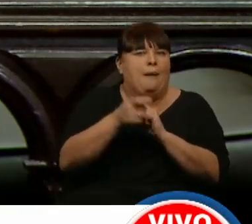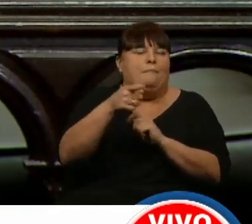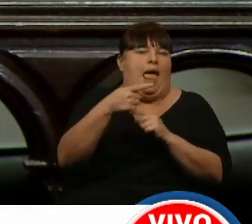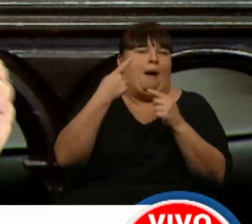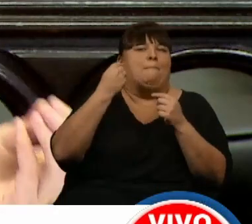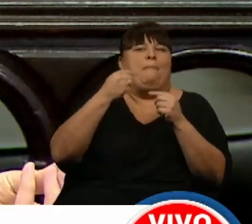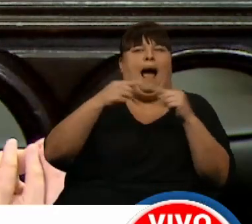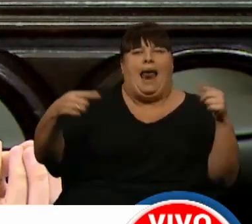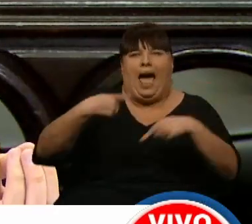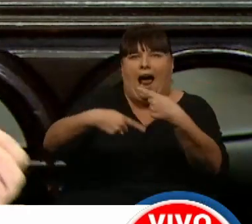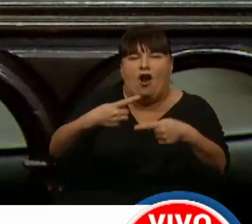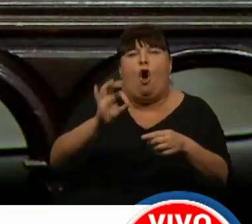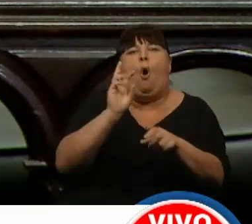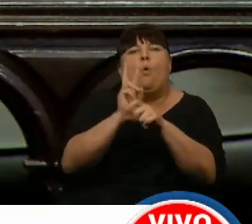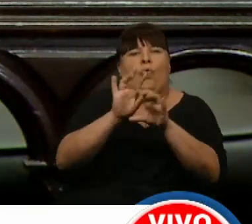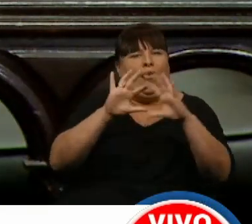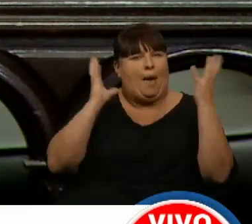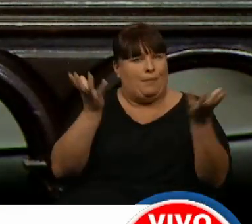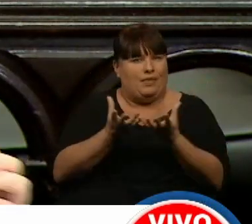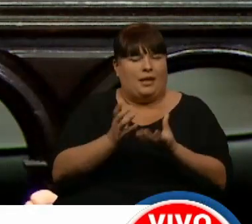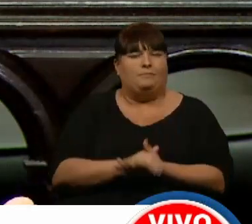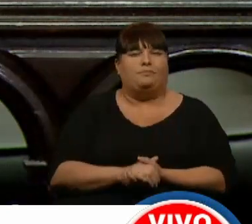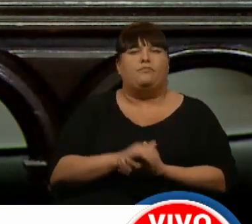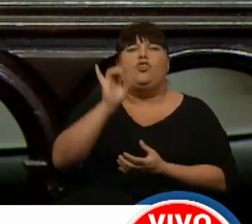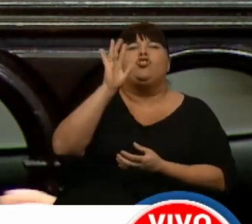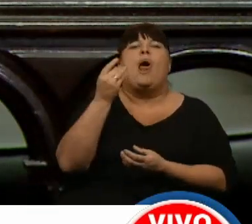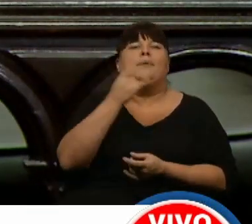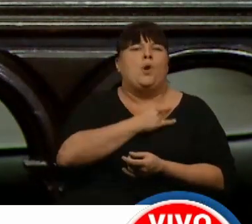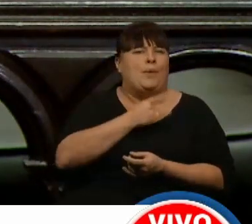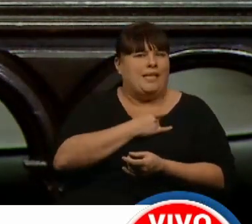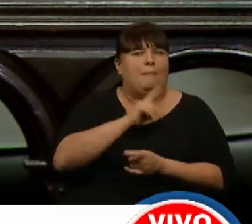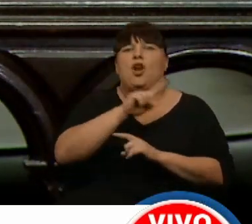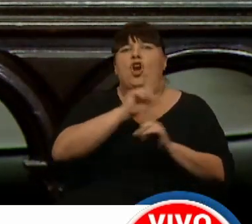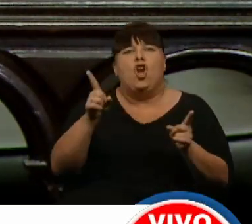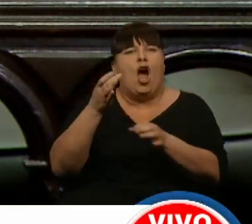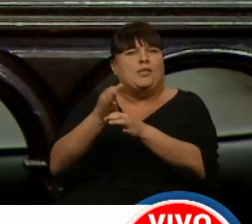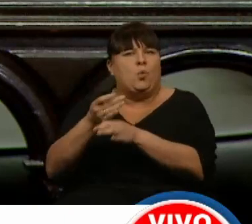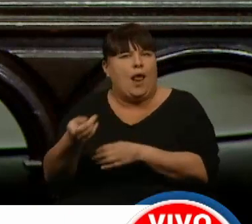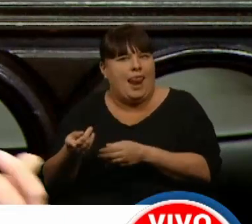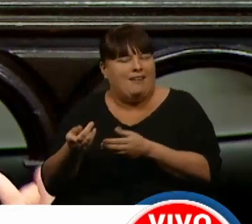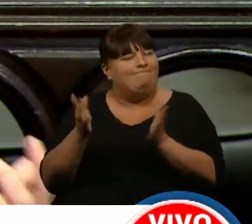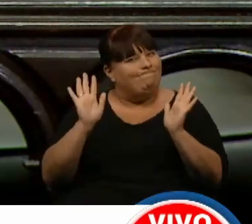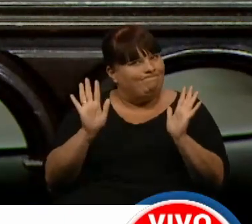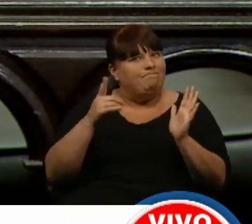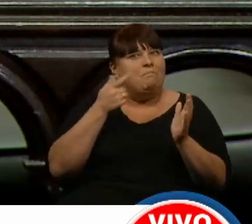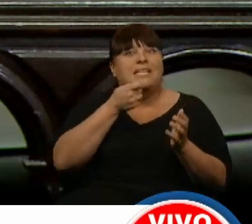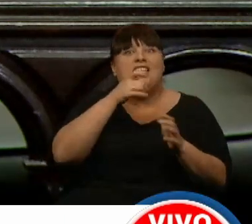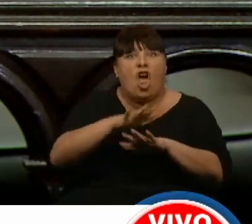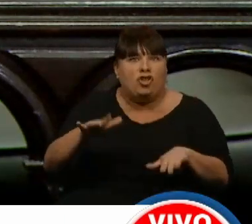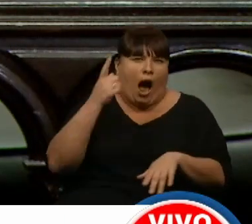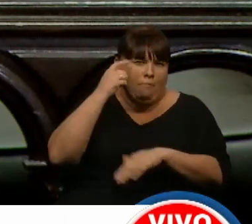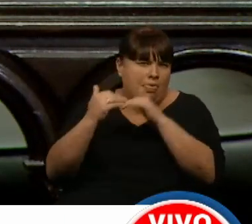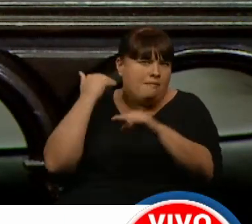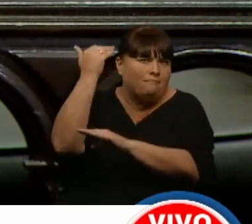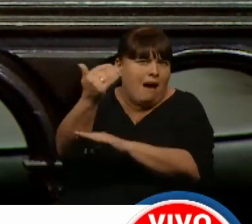de sustentabilidad o cuidado ambiental, solo para las universidades, pero no lo hace con las escuelas. Miren, ¿cuánto aprenderían los chicos